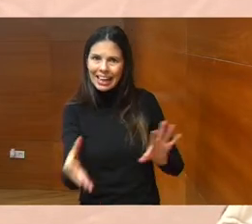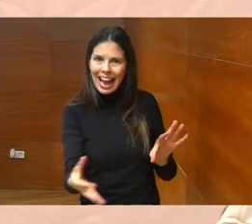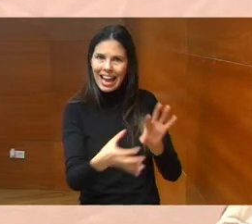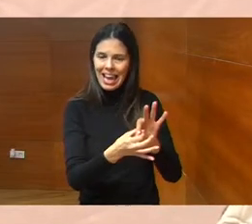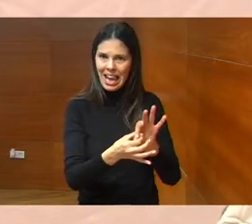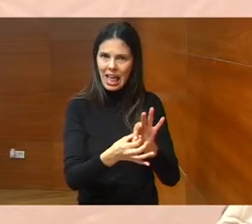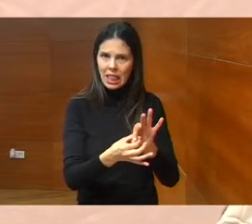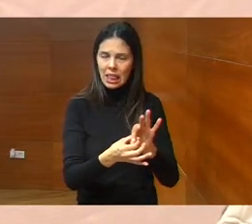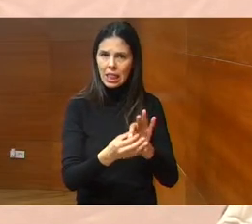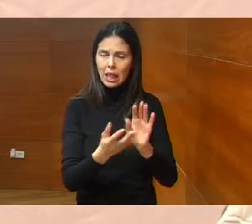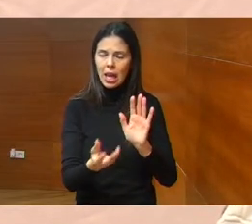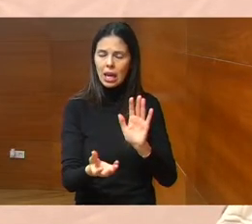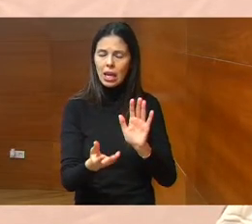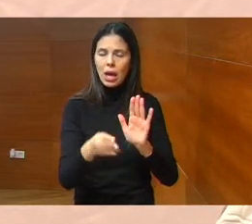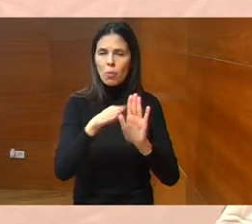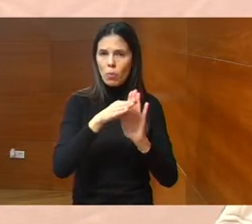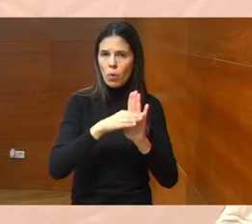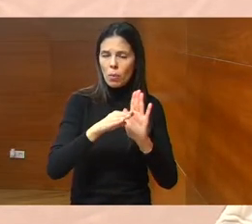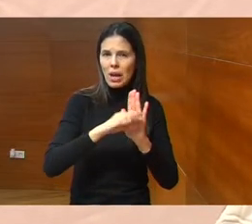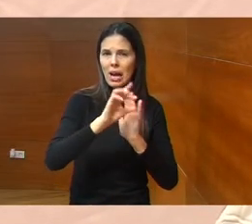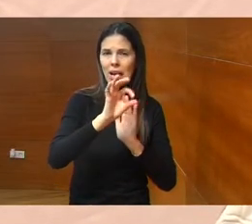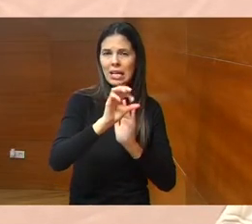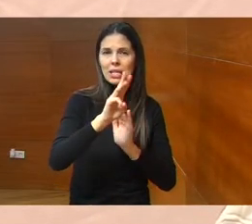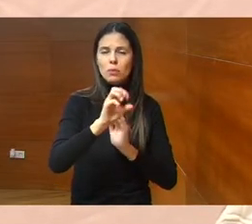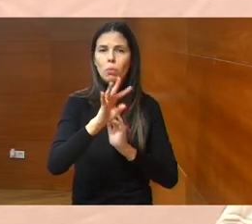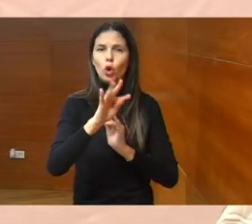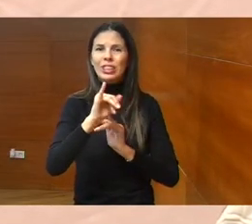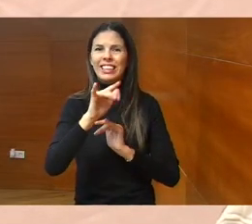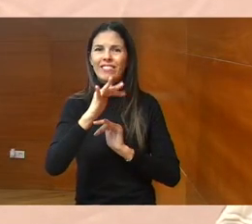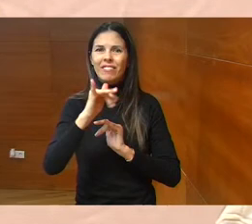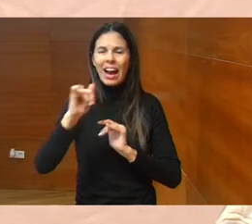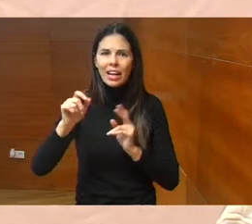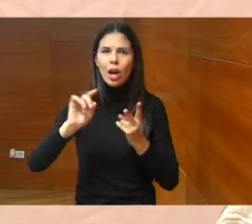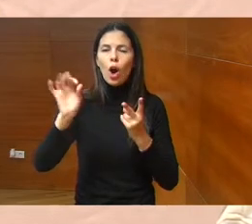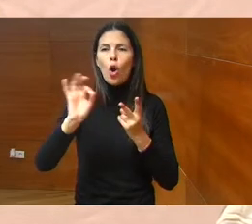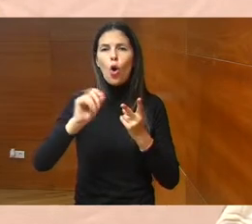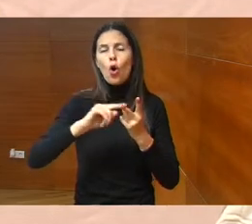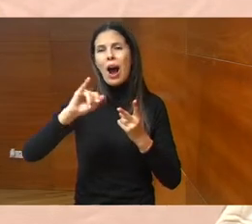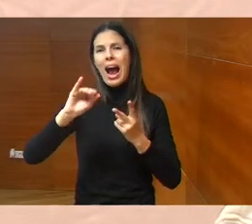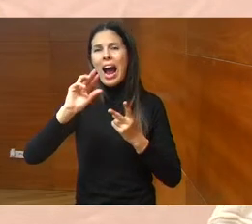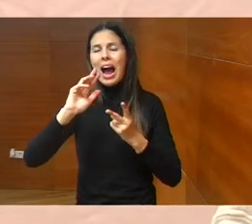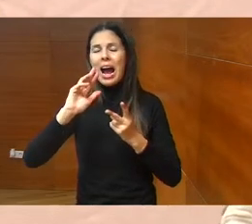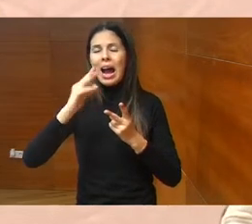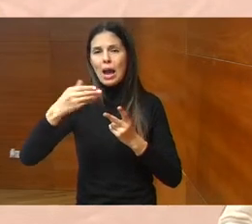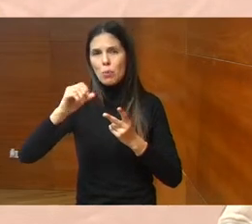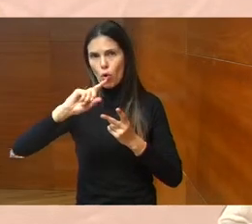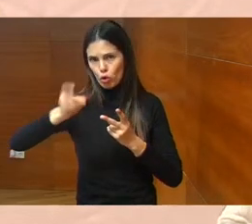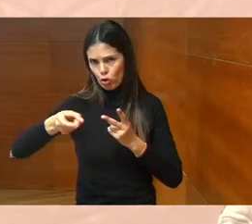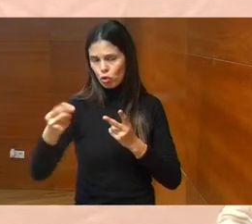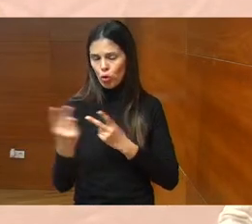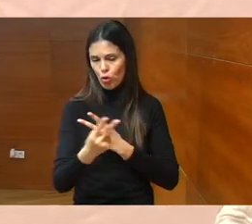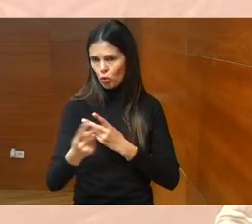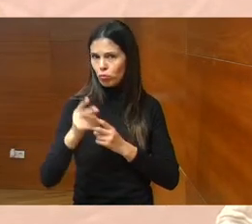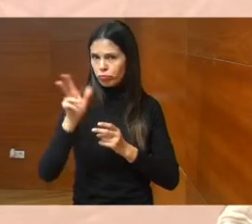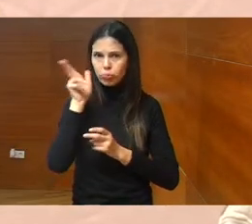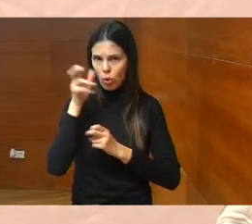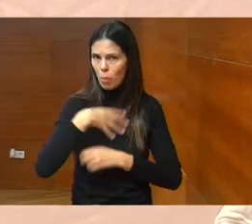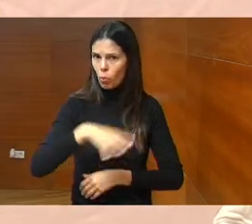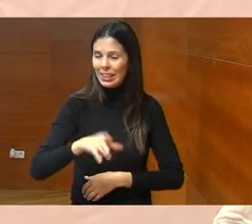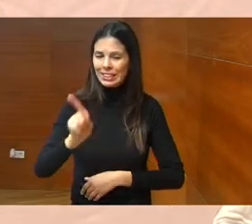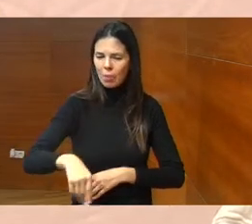Spotify o ibox a partir de estas dos plataformas y posible scoitalo y está acompañando también